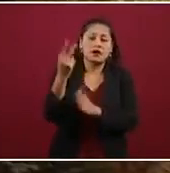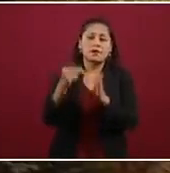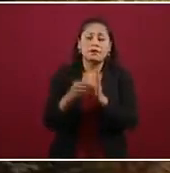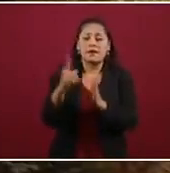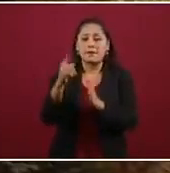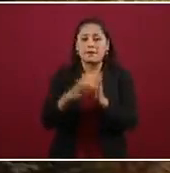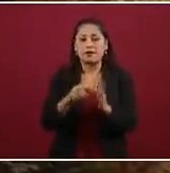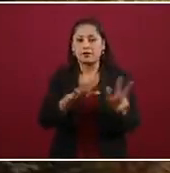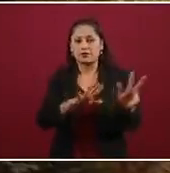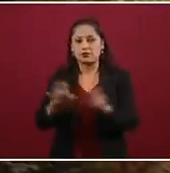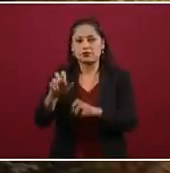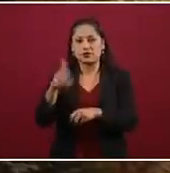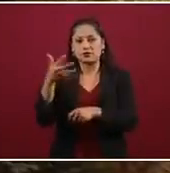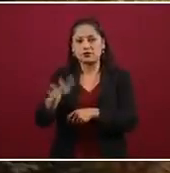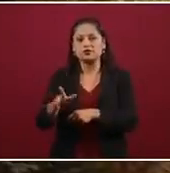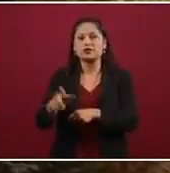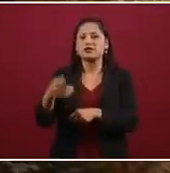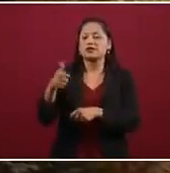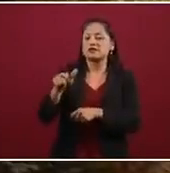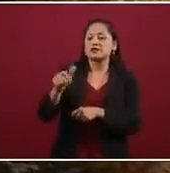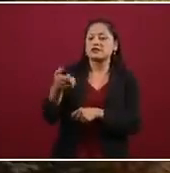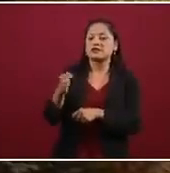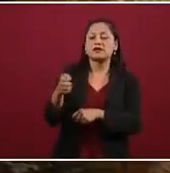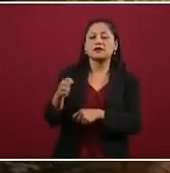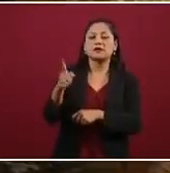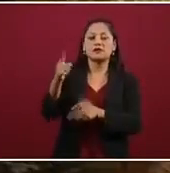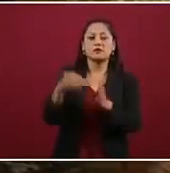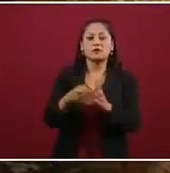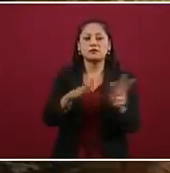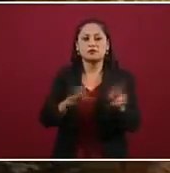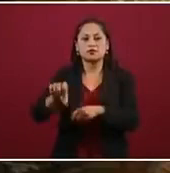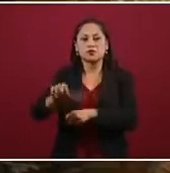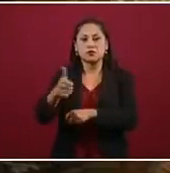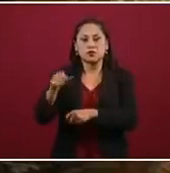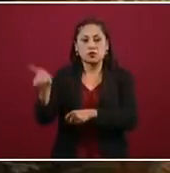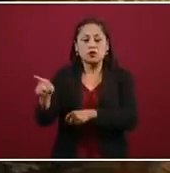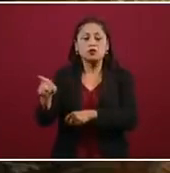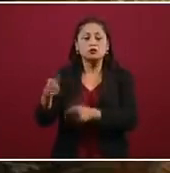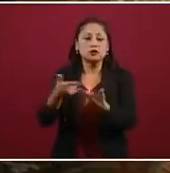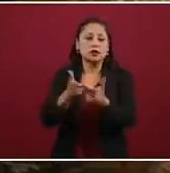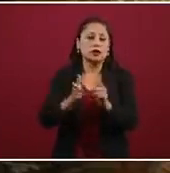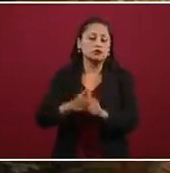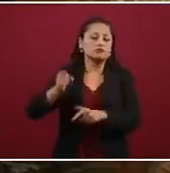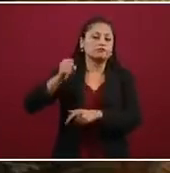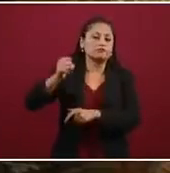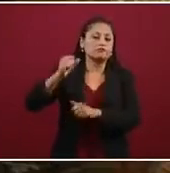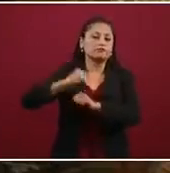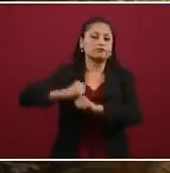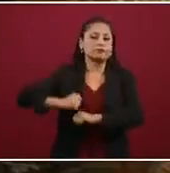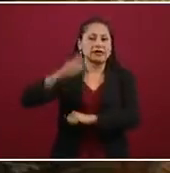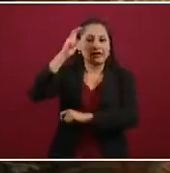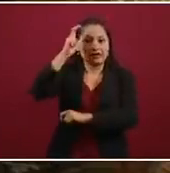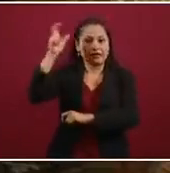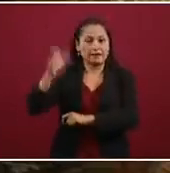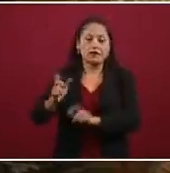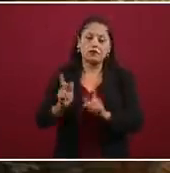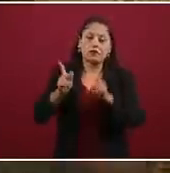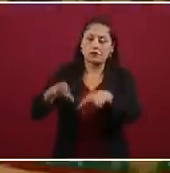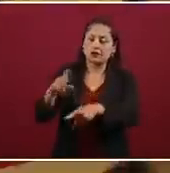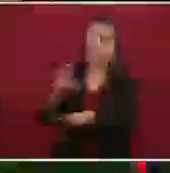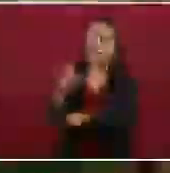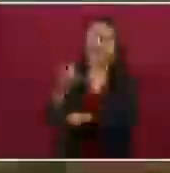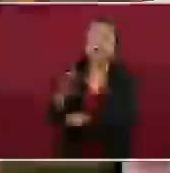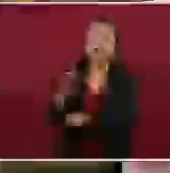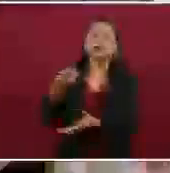el 17 de enero de 1811 con la derrota del ejército comandado por Hidalgo en Puente de Calderón, en Jalisco.